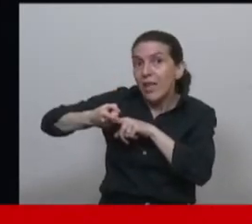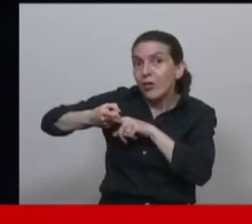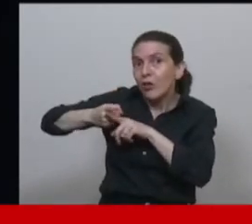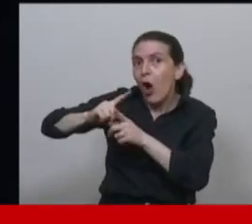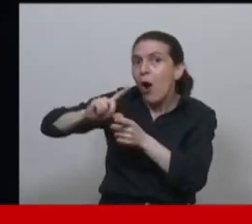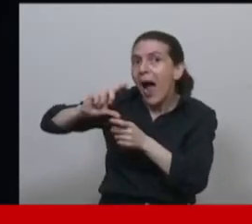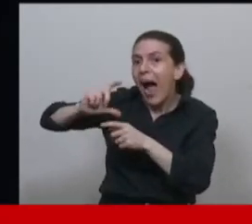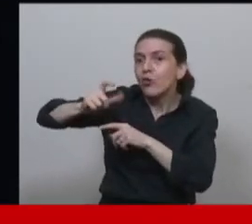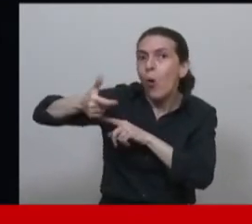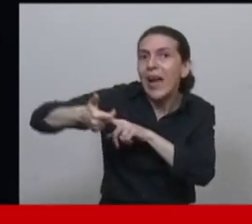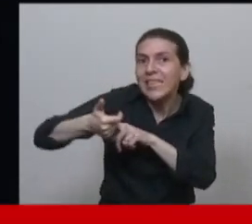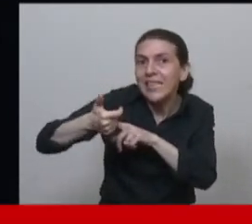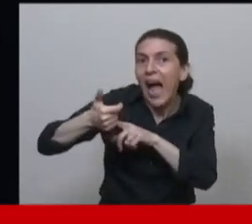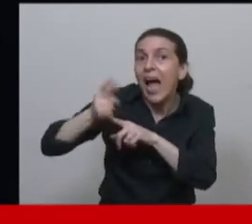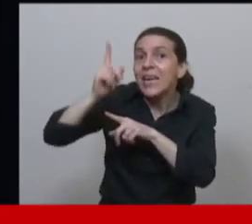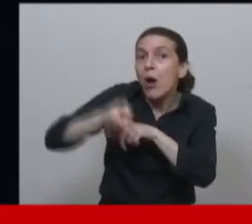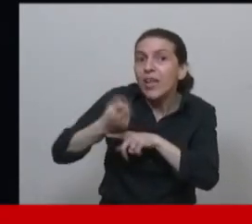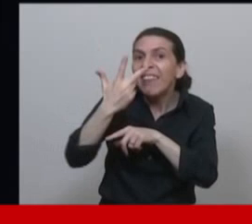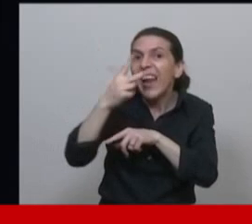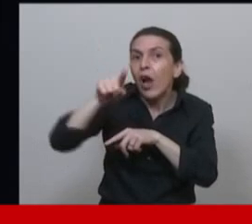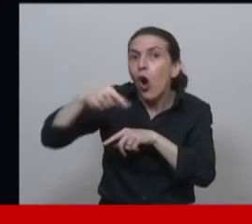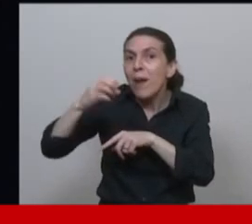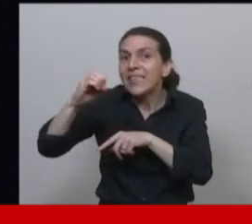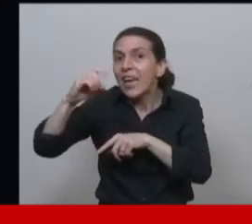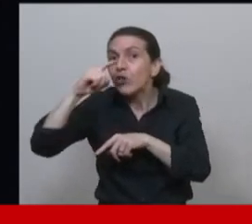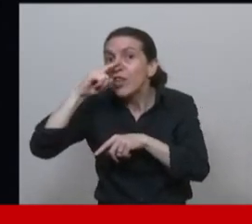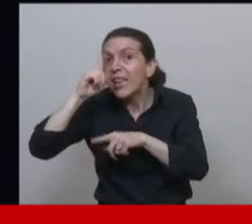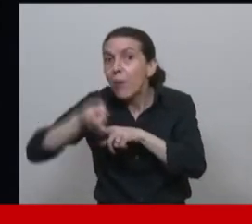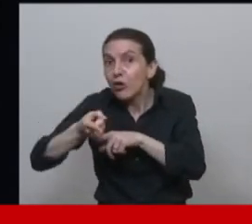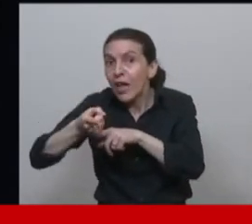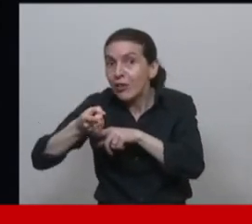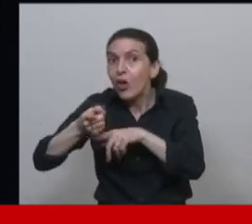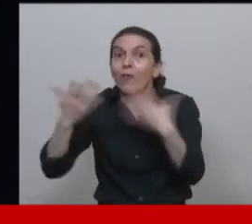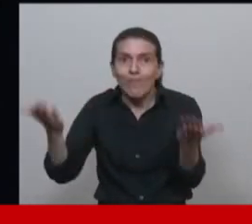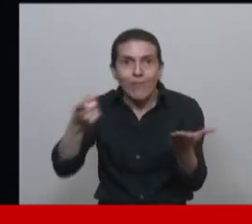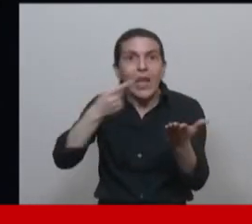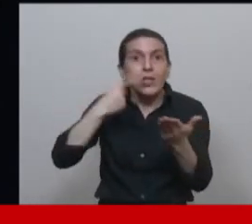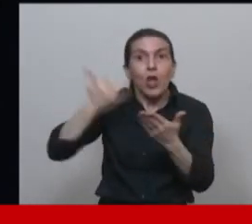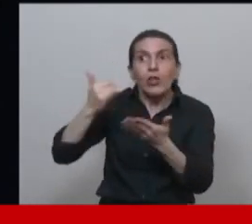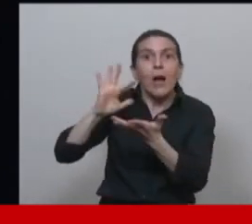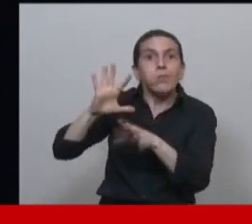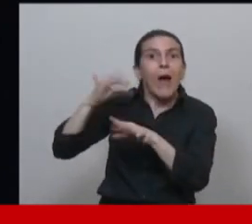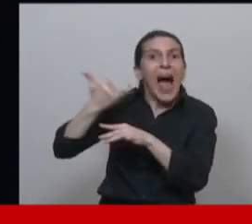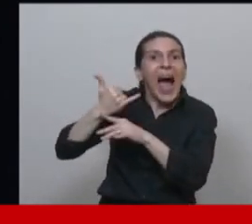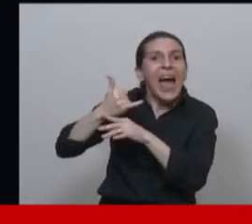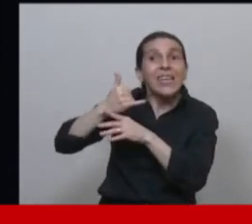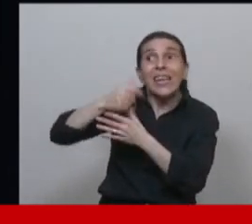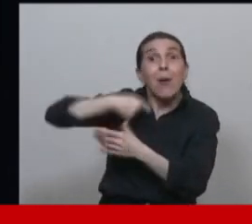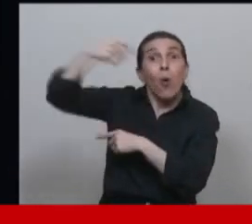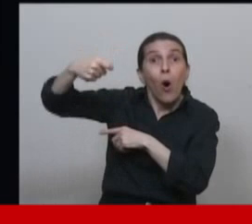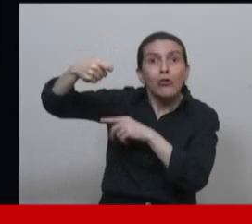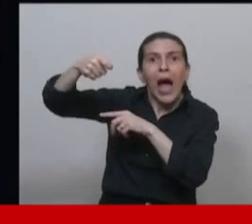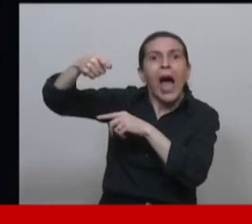a 3,07% y sumar a ello una reducción del capital adeudado del